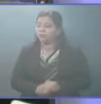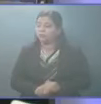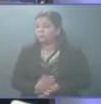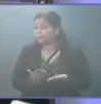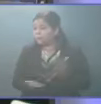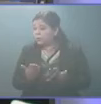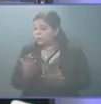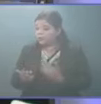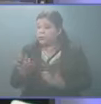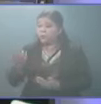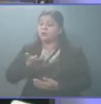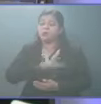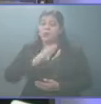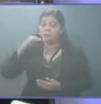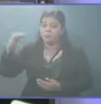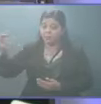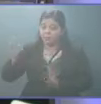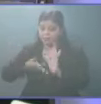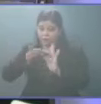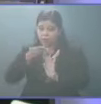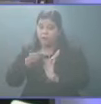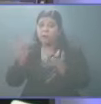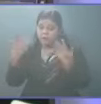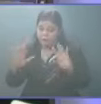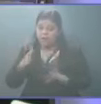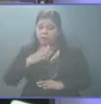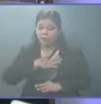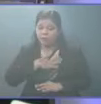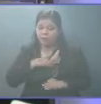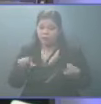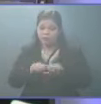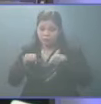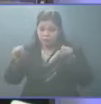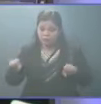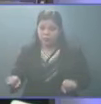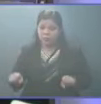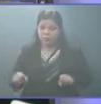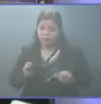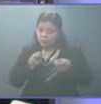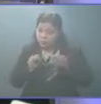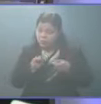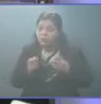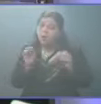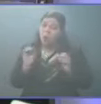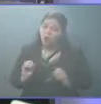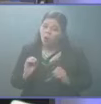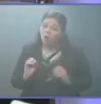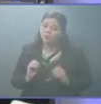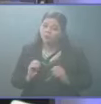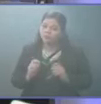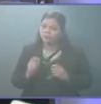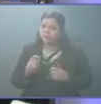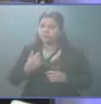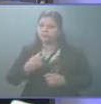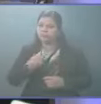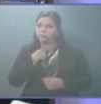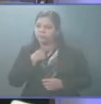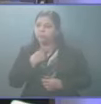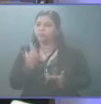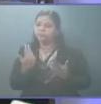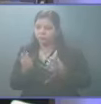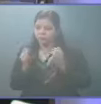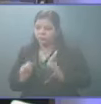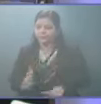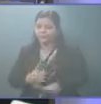los países desarrollados tengan sistemas de contingencia o restricción para